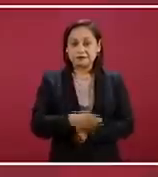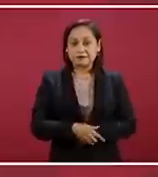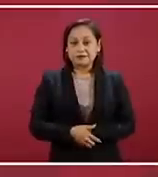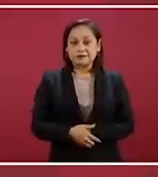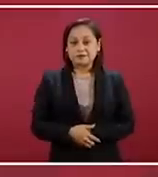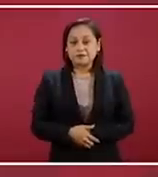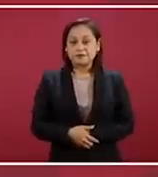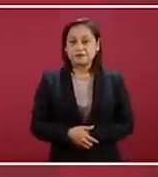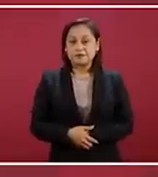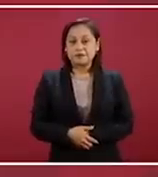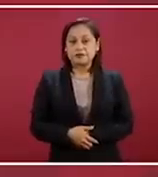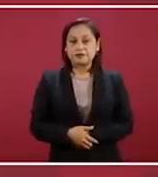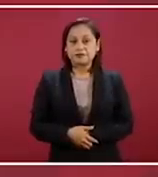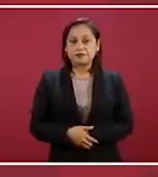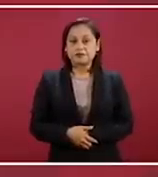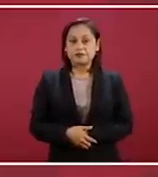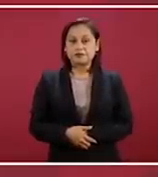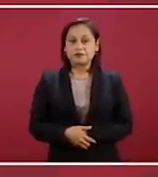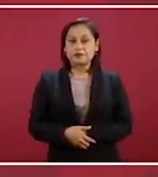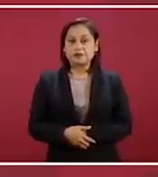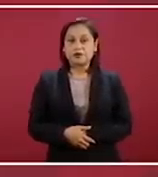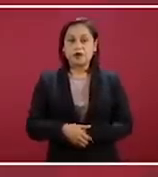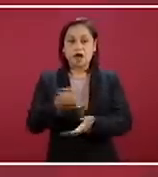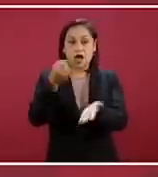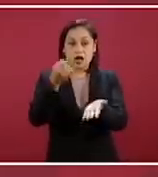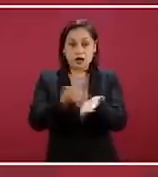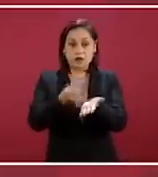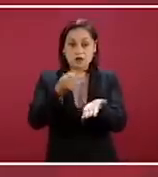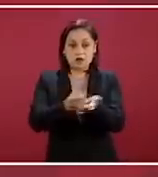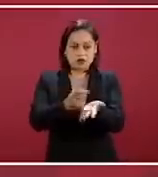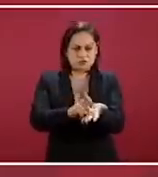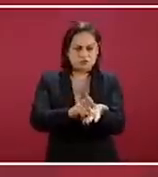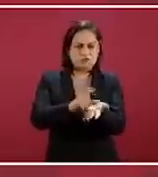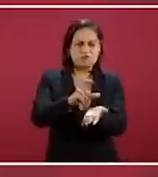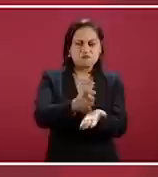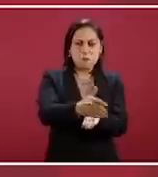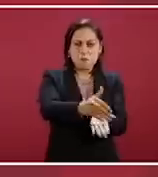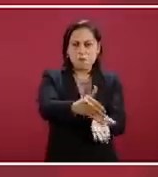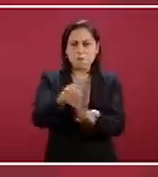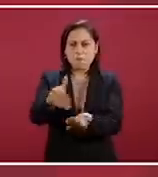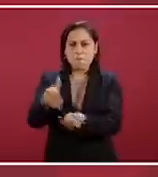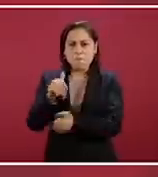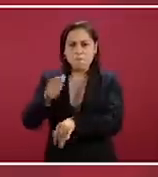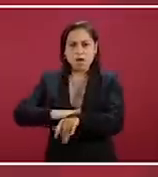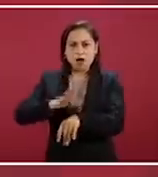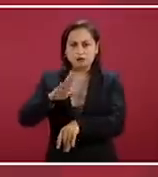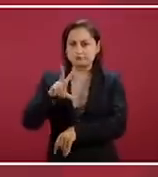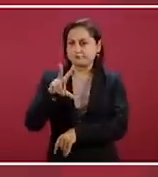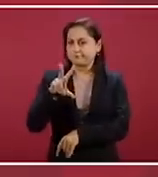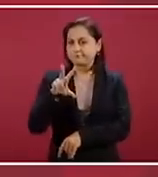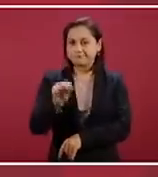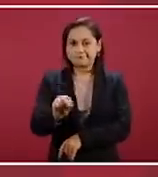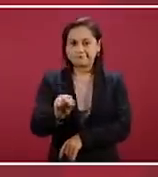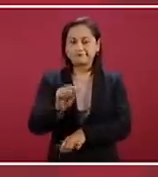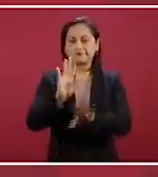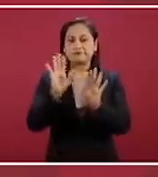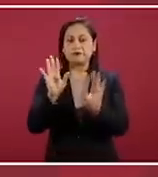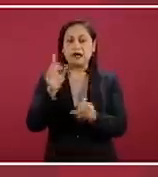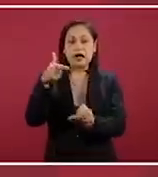que sin aumentar impuestos, sin crear impuestos nuevos, sin